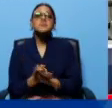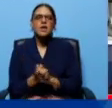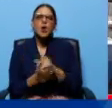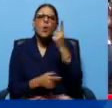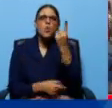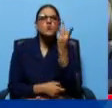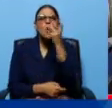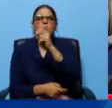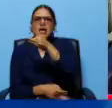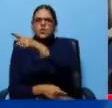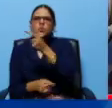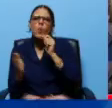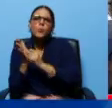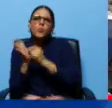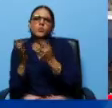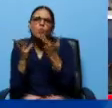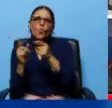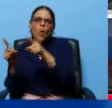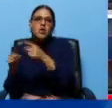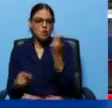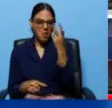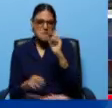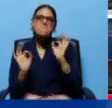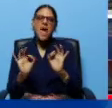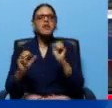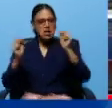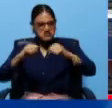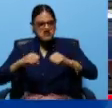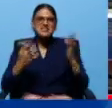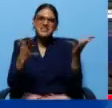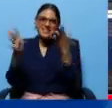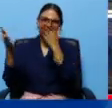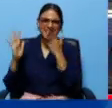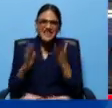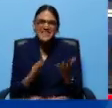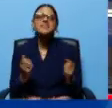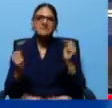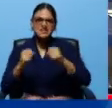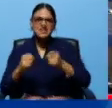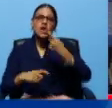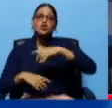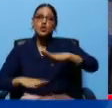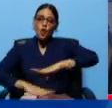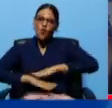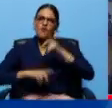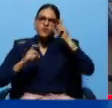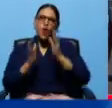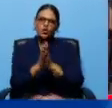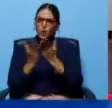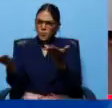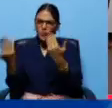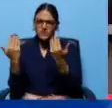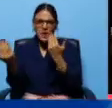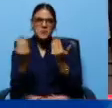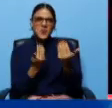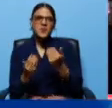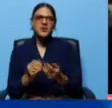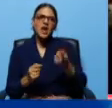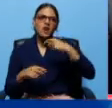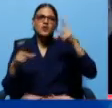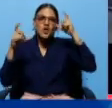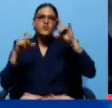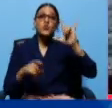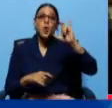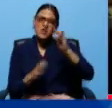al 20, ¿cuánto sacas tú? 20, así es. Esa es la orden. Va a tomar una foto aquí, vale, una foto. Ven aquí, para el